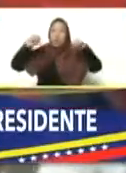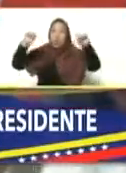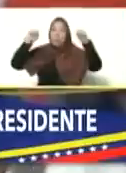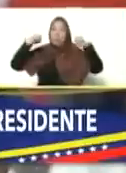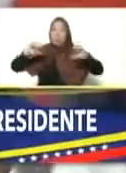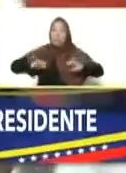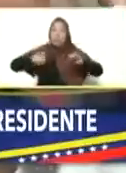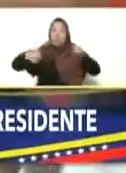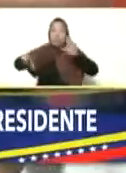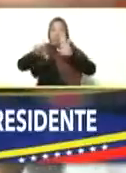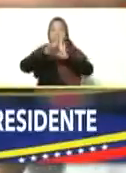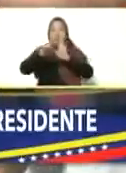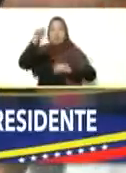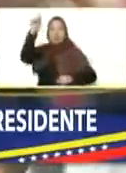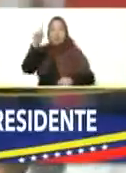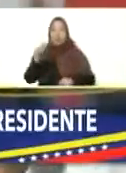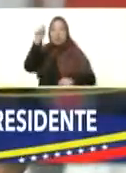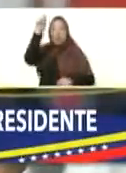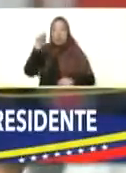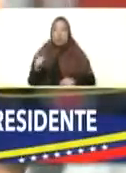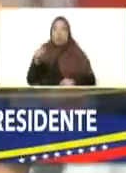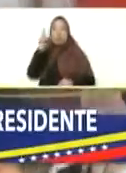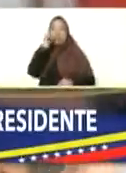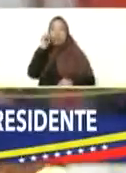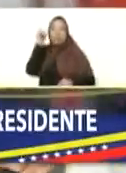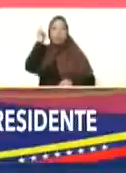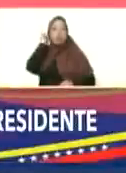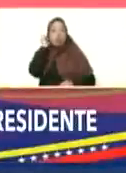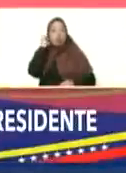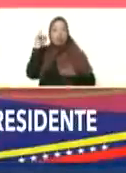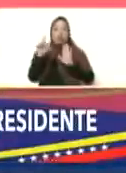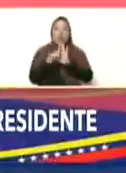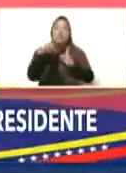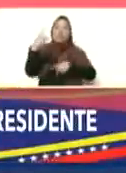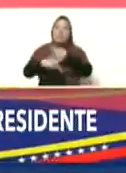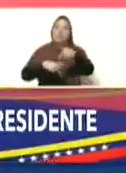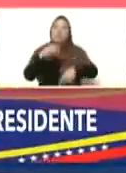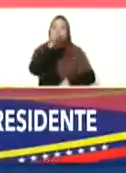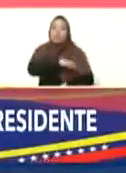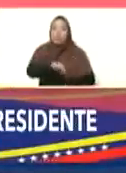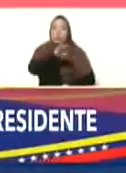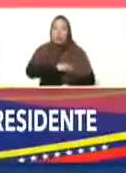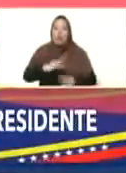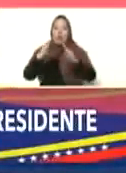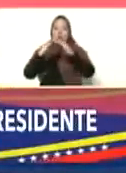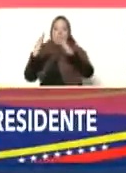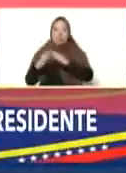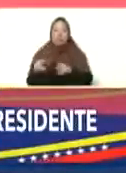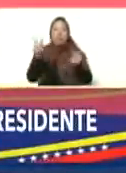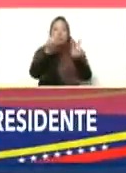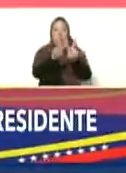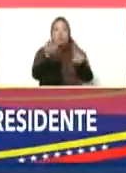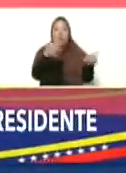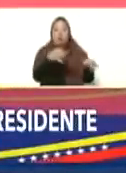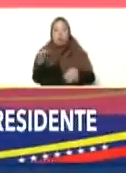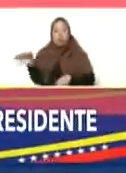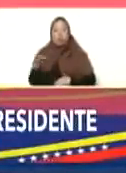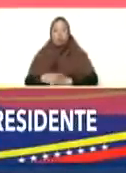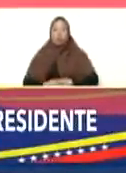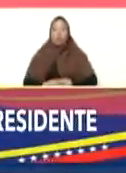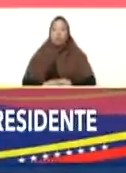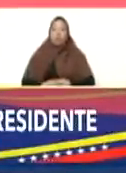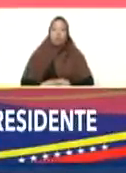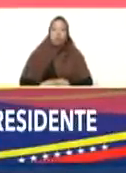legislativa de diputados y diputadas a nivel de producción social para la vivienda y el hábitat correcto correcto